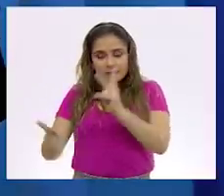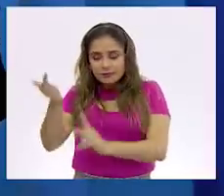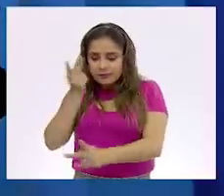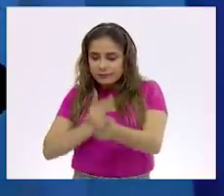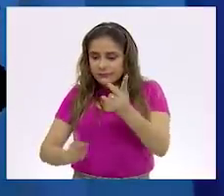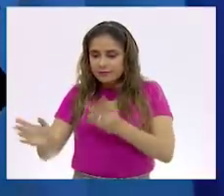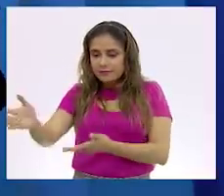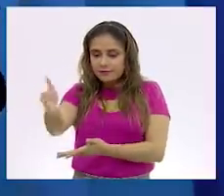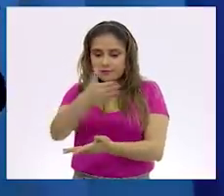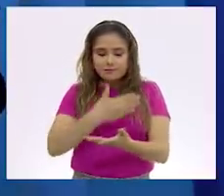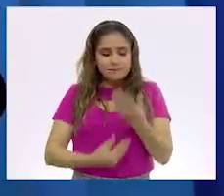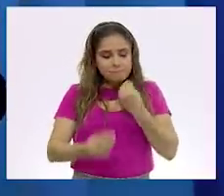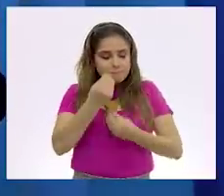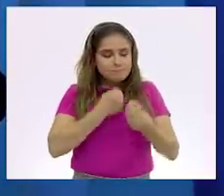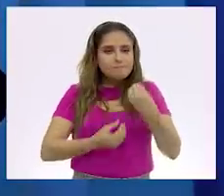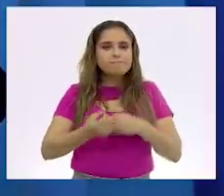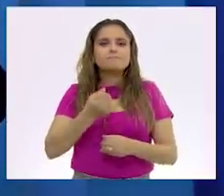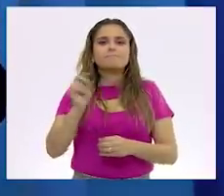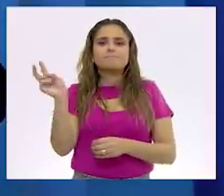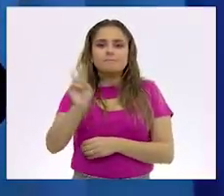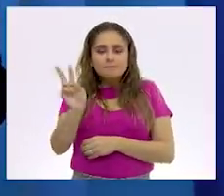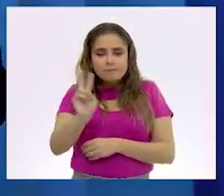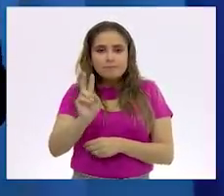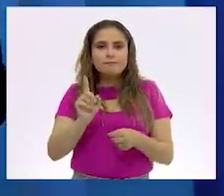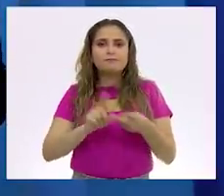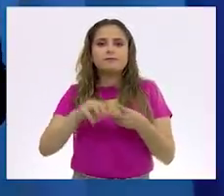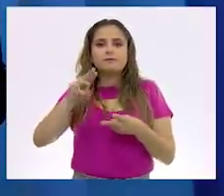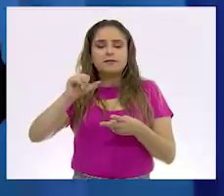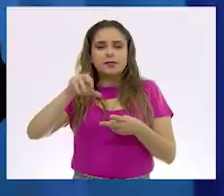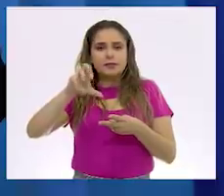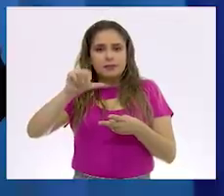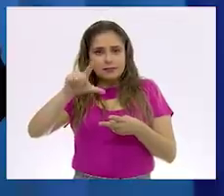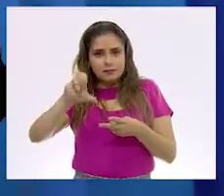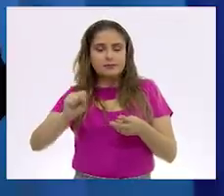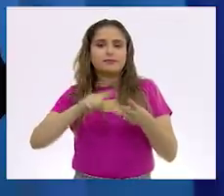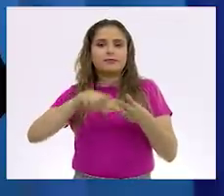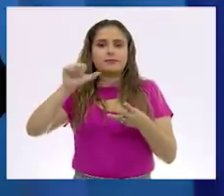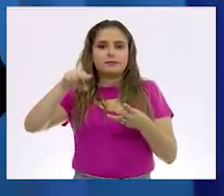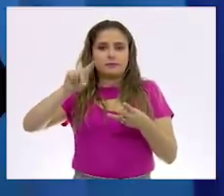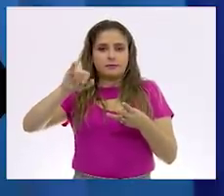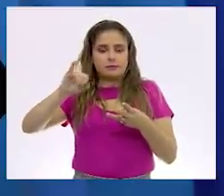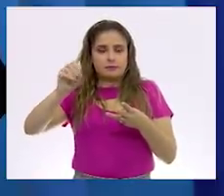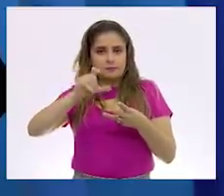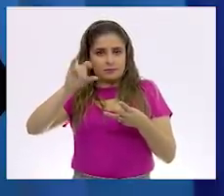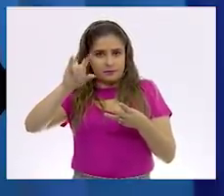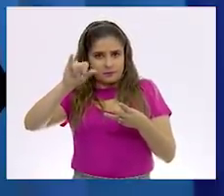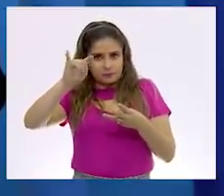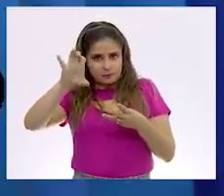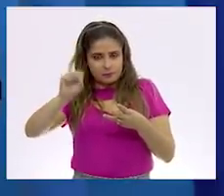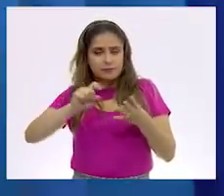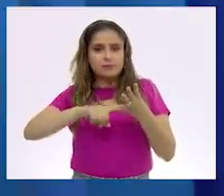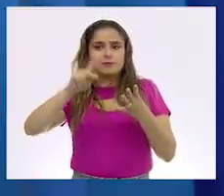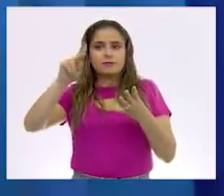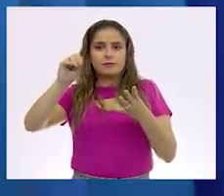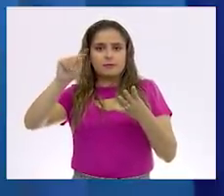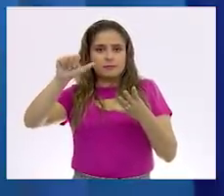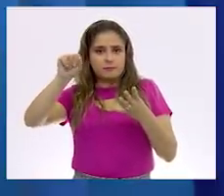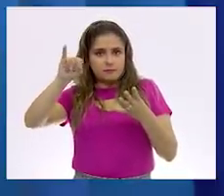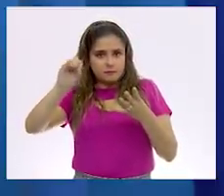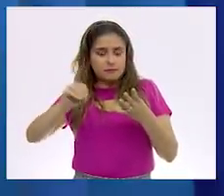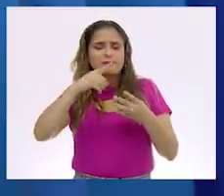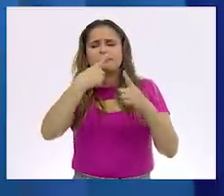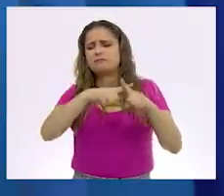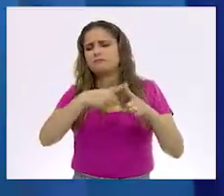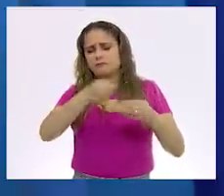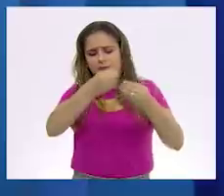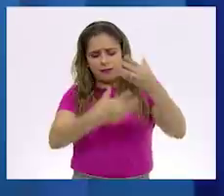general vitaminas, sales minerales, antioxidantes, potasio y muchos otros nutrimentos